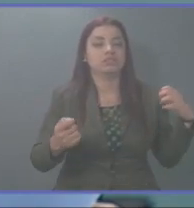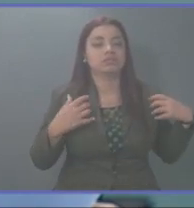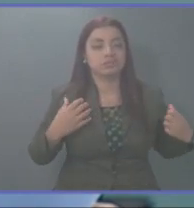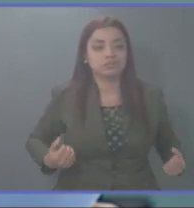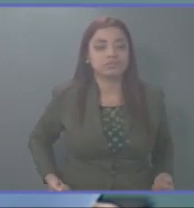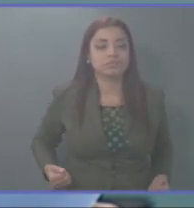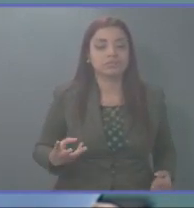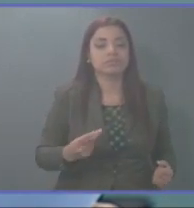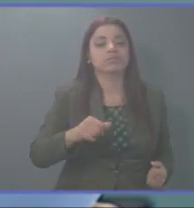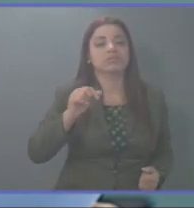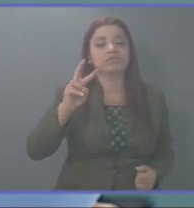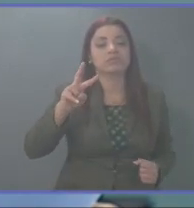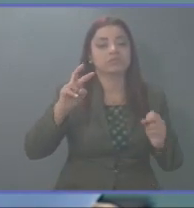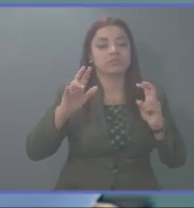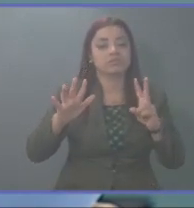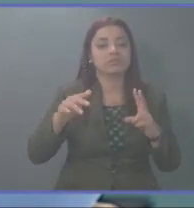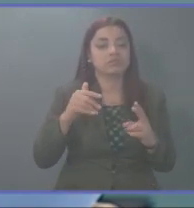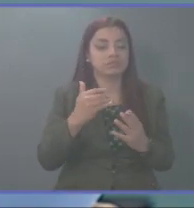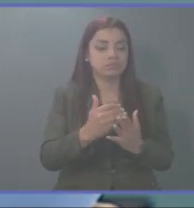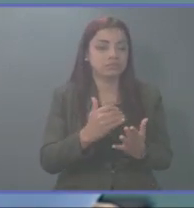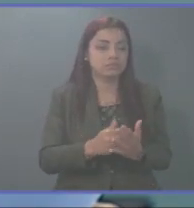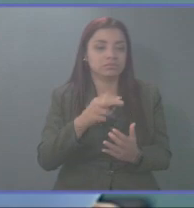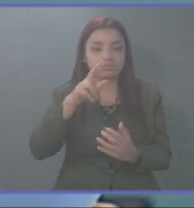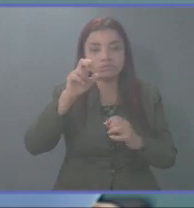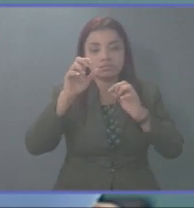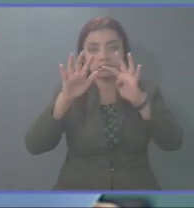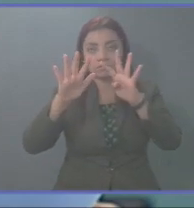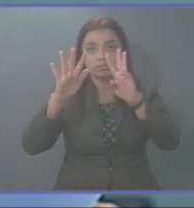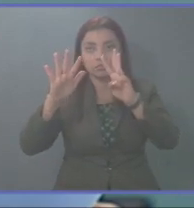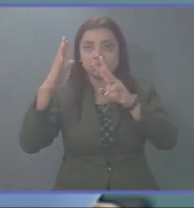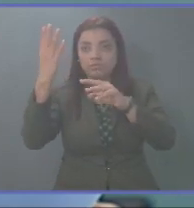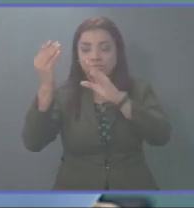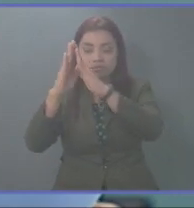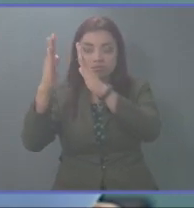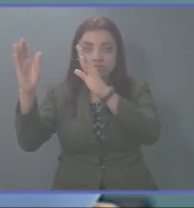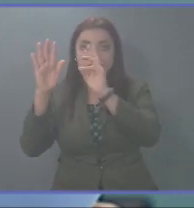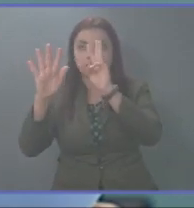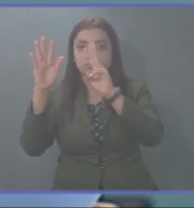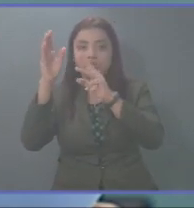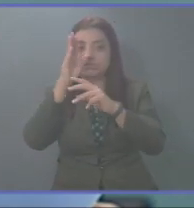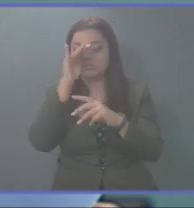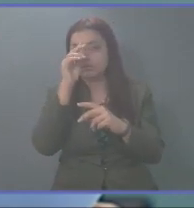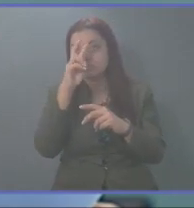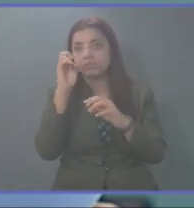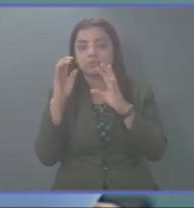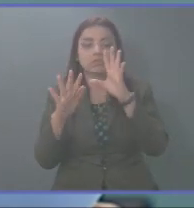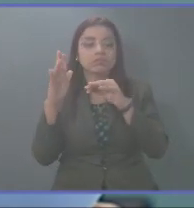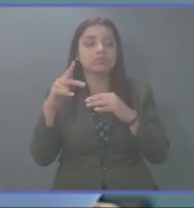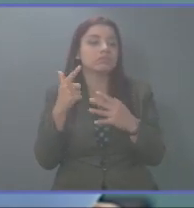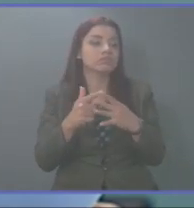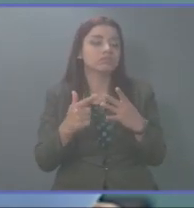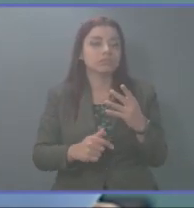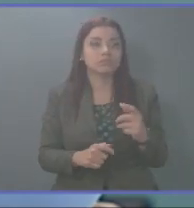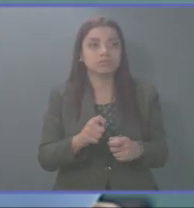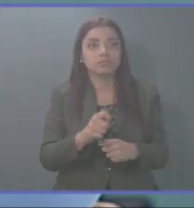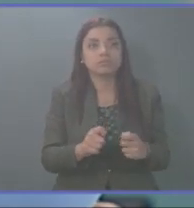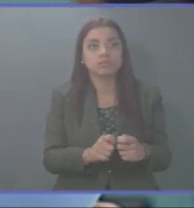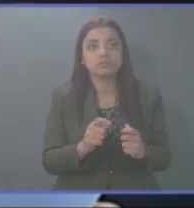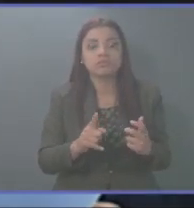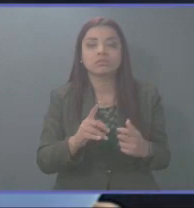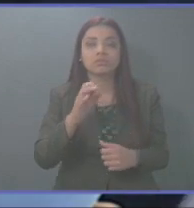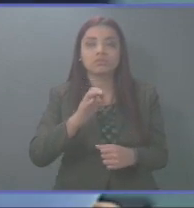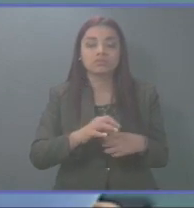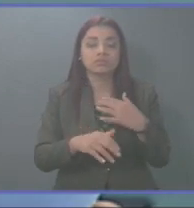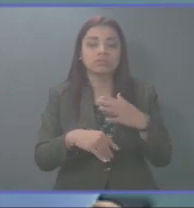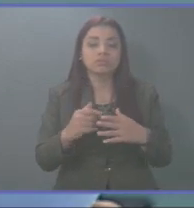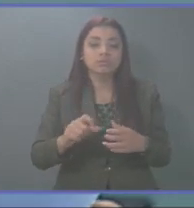número 27, tomo 398 del 8 de febrero de 2013, se emitió la Ley Especial para el Ejercicio del Voto desde el